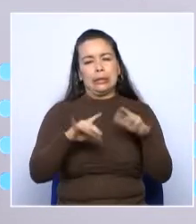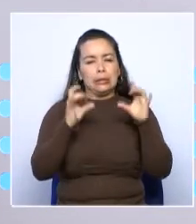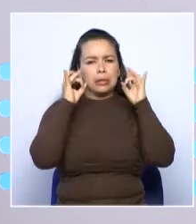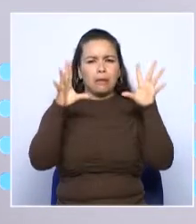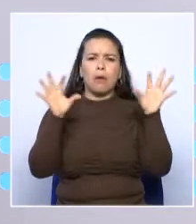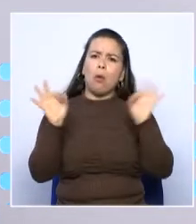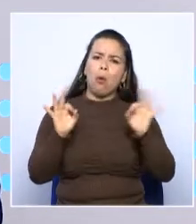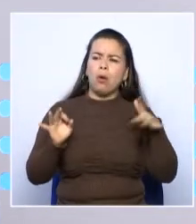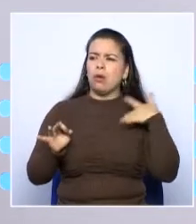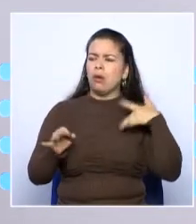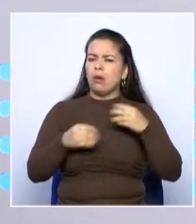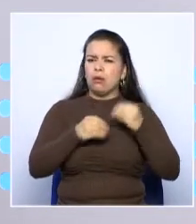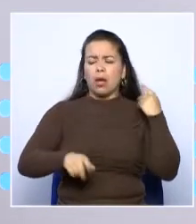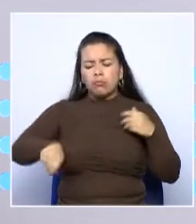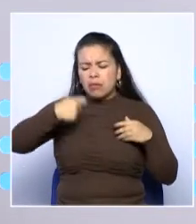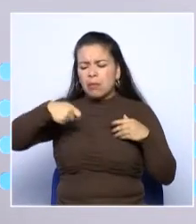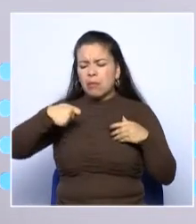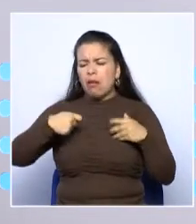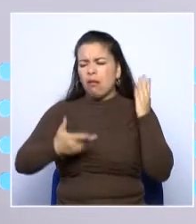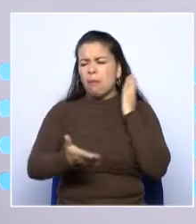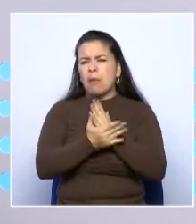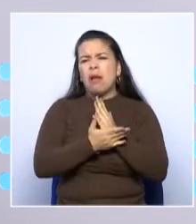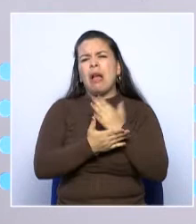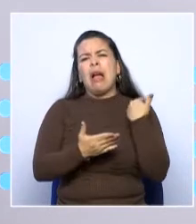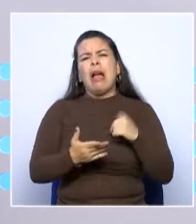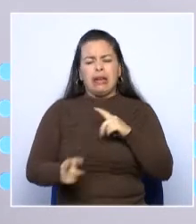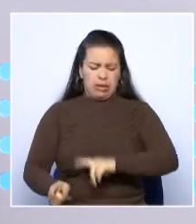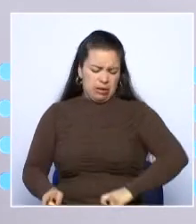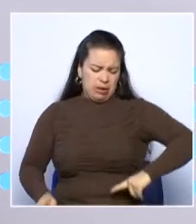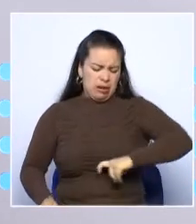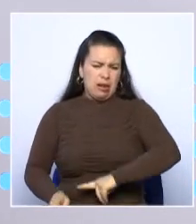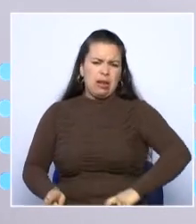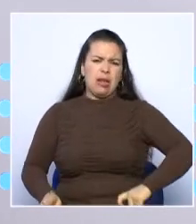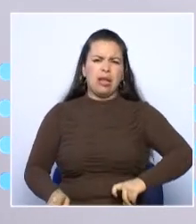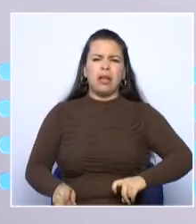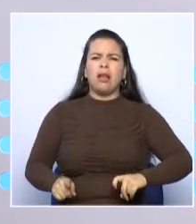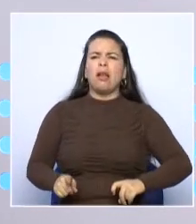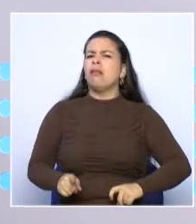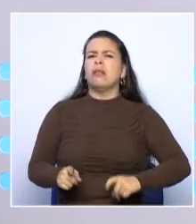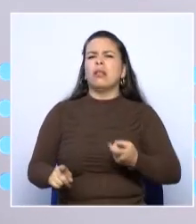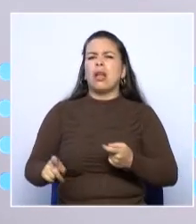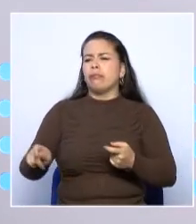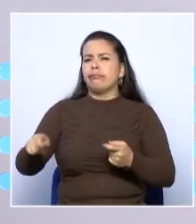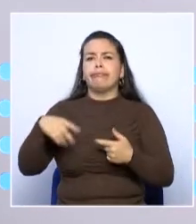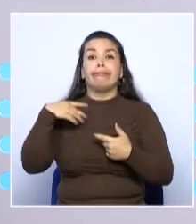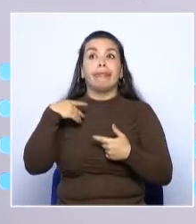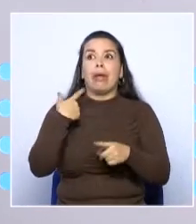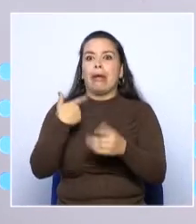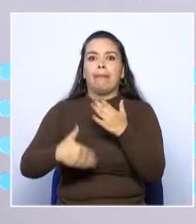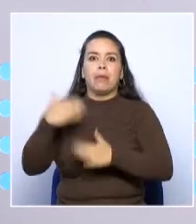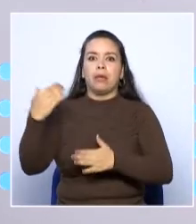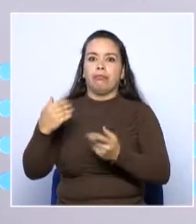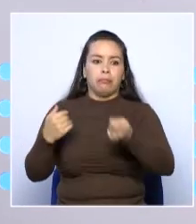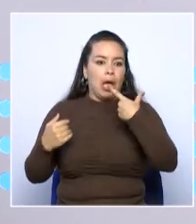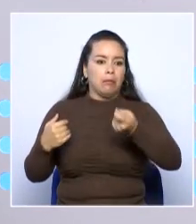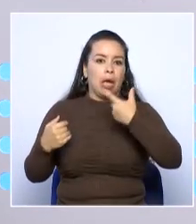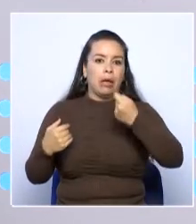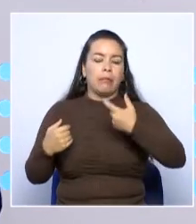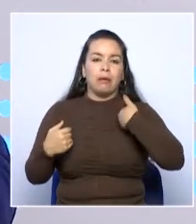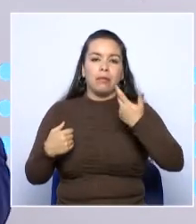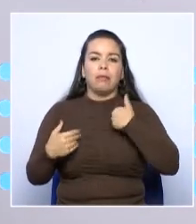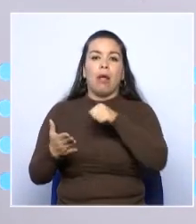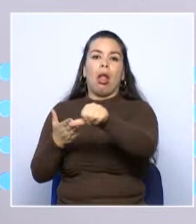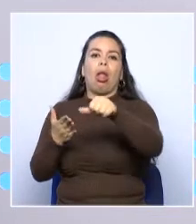entonces le cae mal la comida, es que tengo parásitos y empieza el desfile de purgantes. Y resulta que se van a